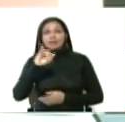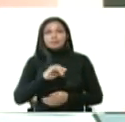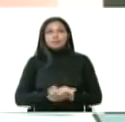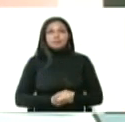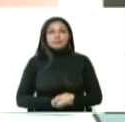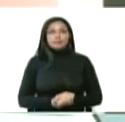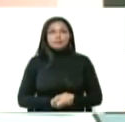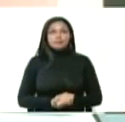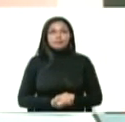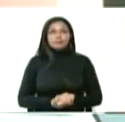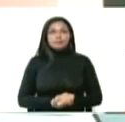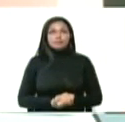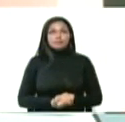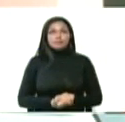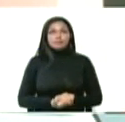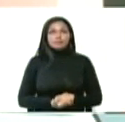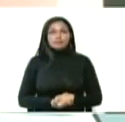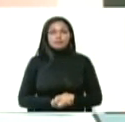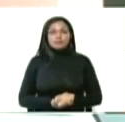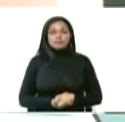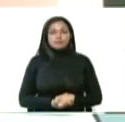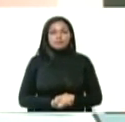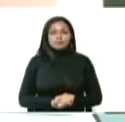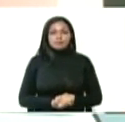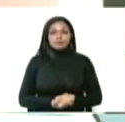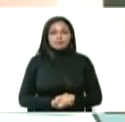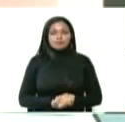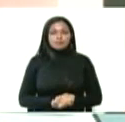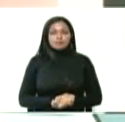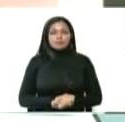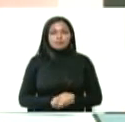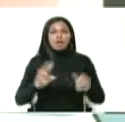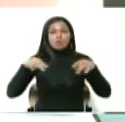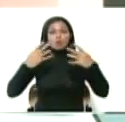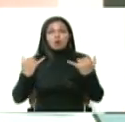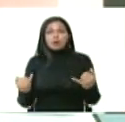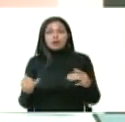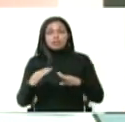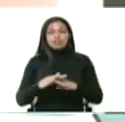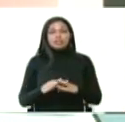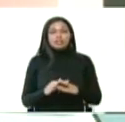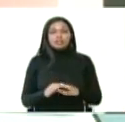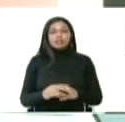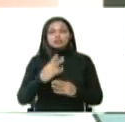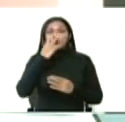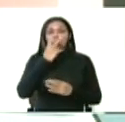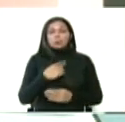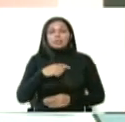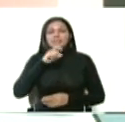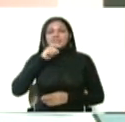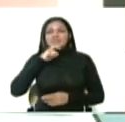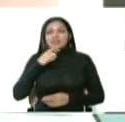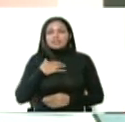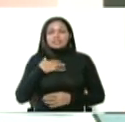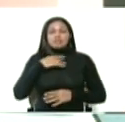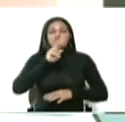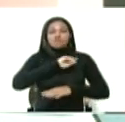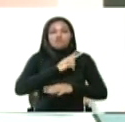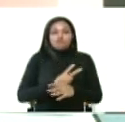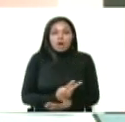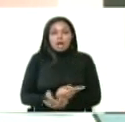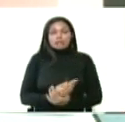Sur y actualmente con insuficiencia respiratoria aguda